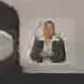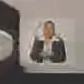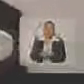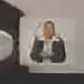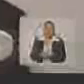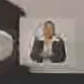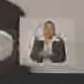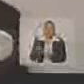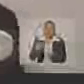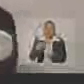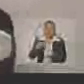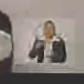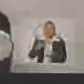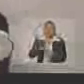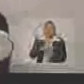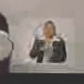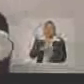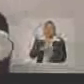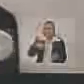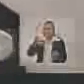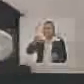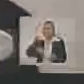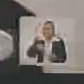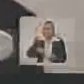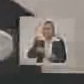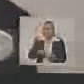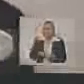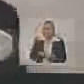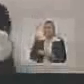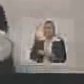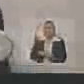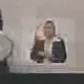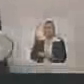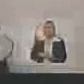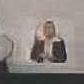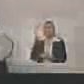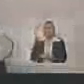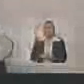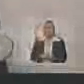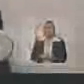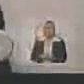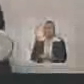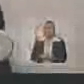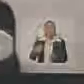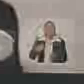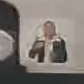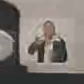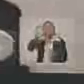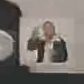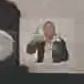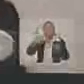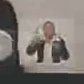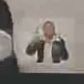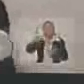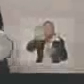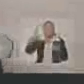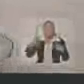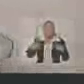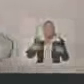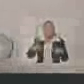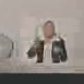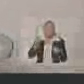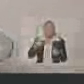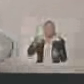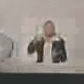le dan a un servidor y a otros candidatos el Instituto Electoral del Distrito Federal para hacer públicas nuestras propuestas, y